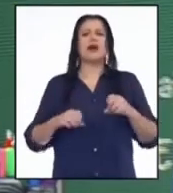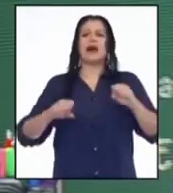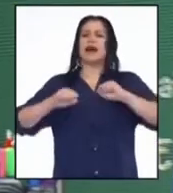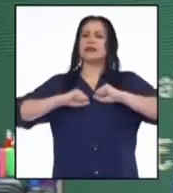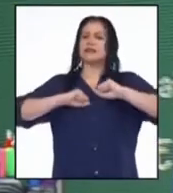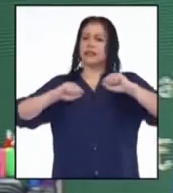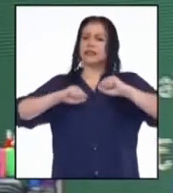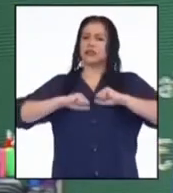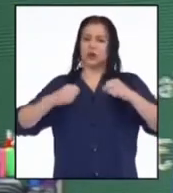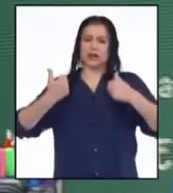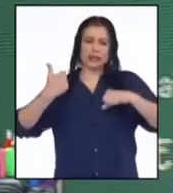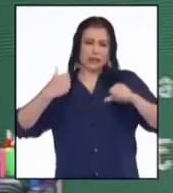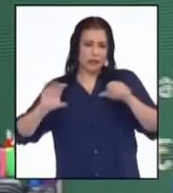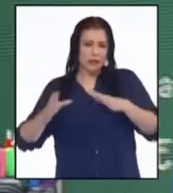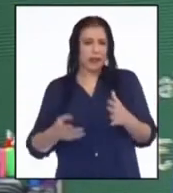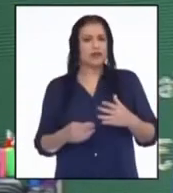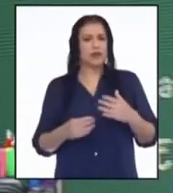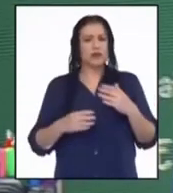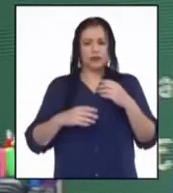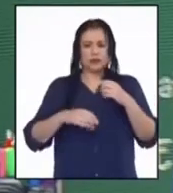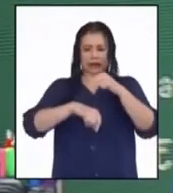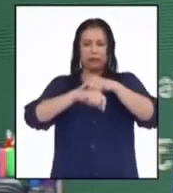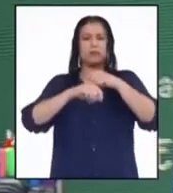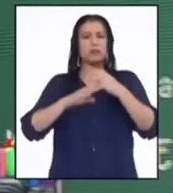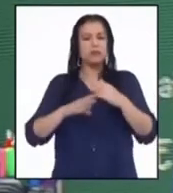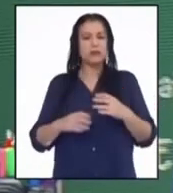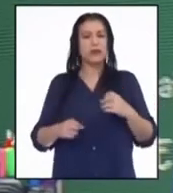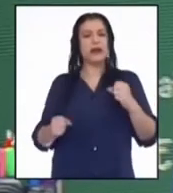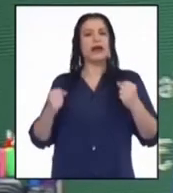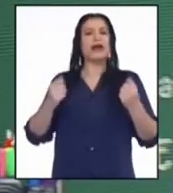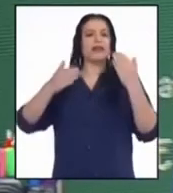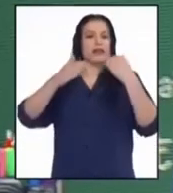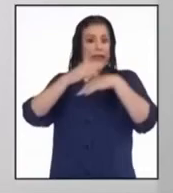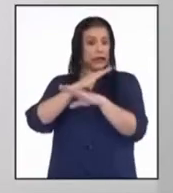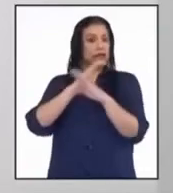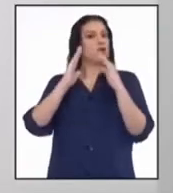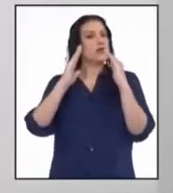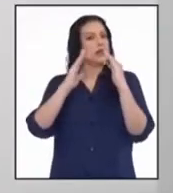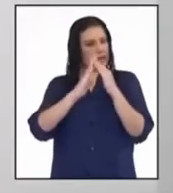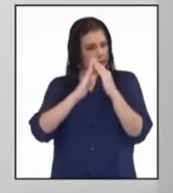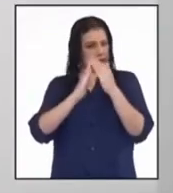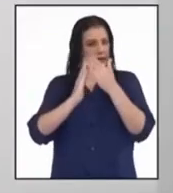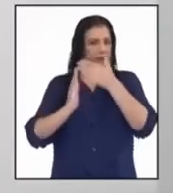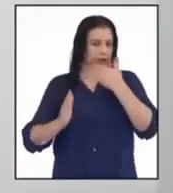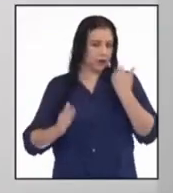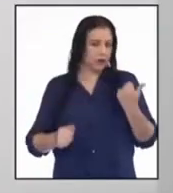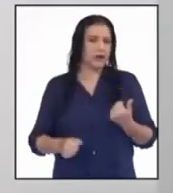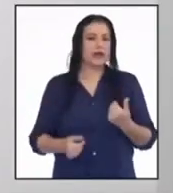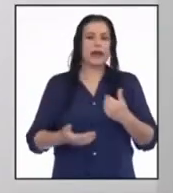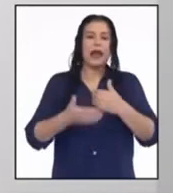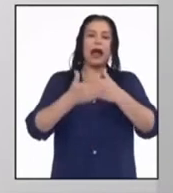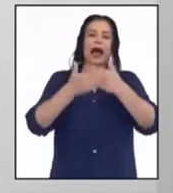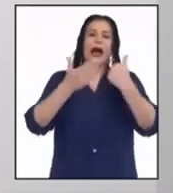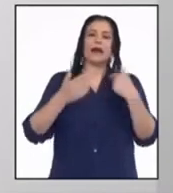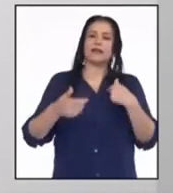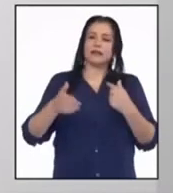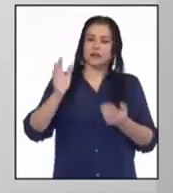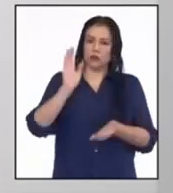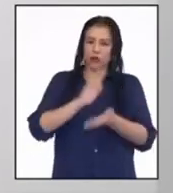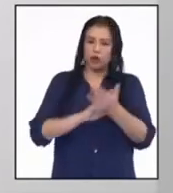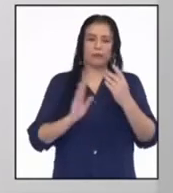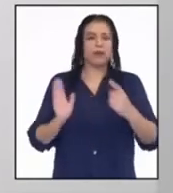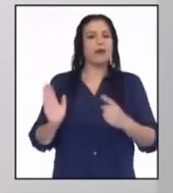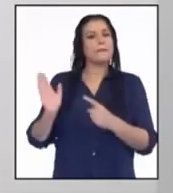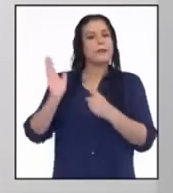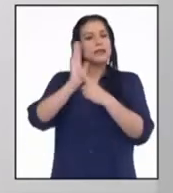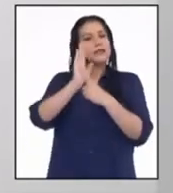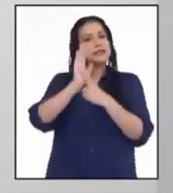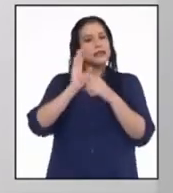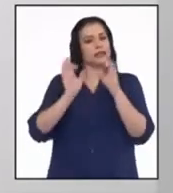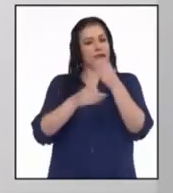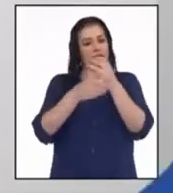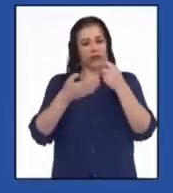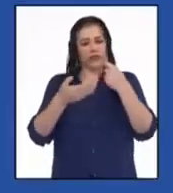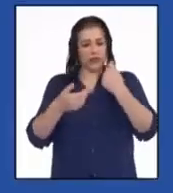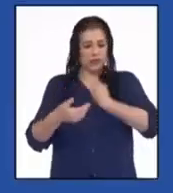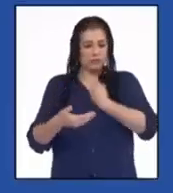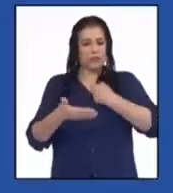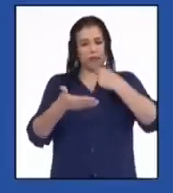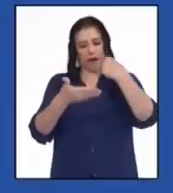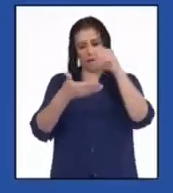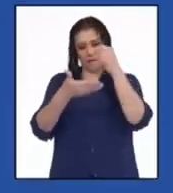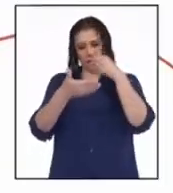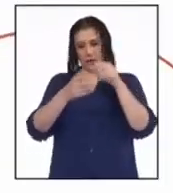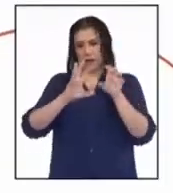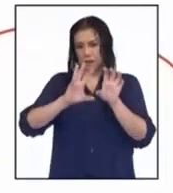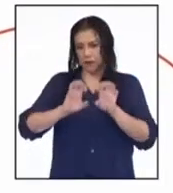actividades físicas o de pausas activas, de preferencia en casa. Y antes de retirarme, les presento la ficha de